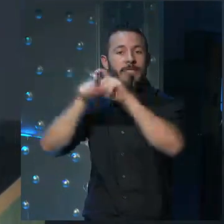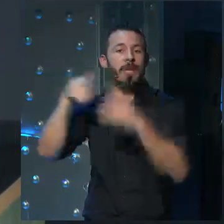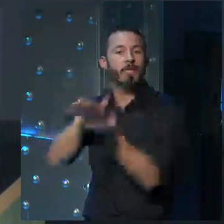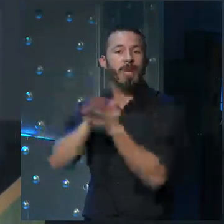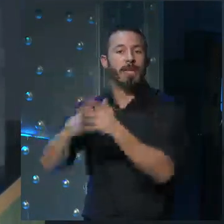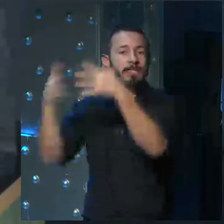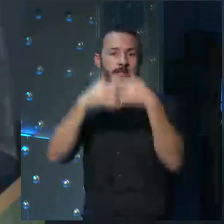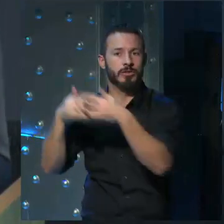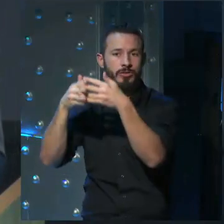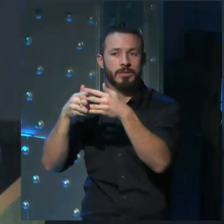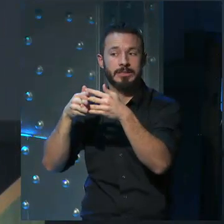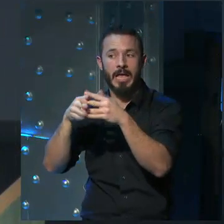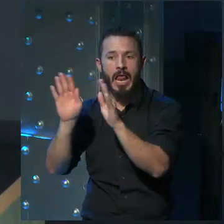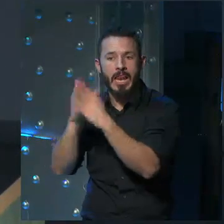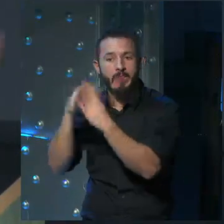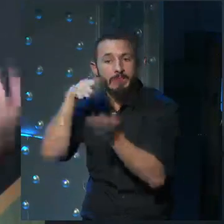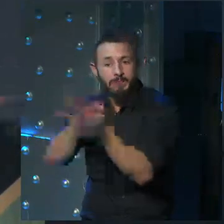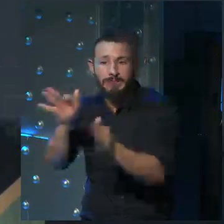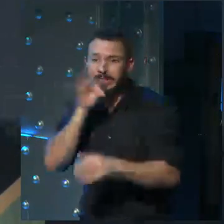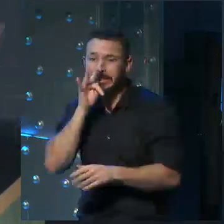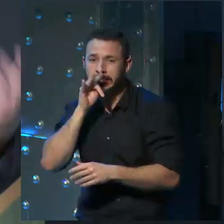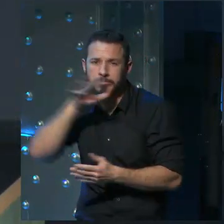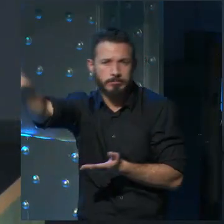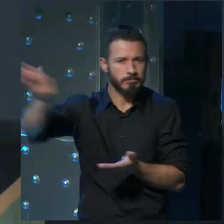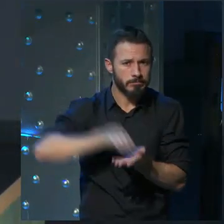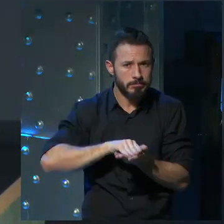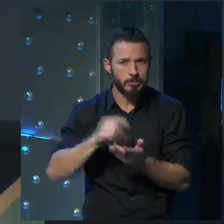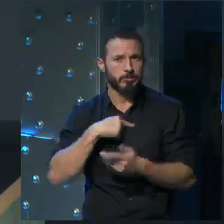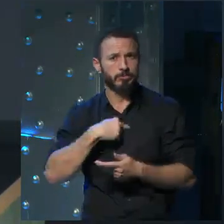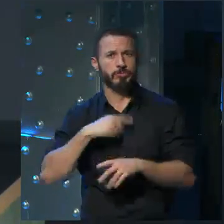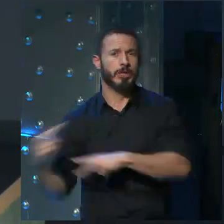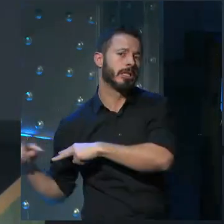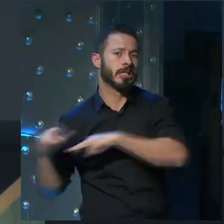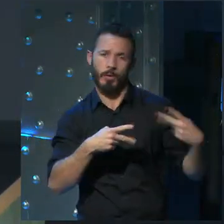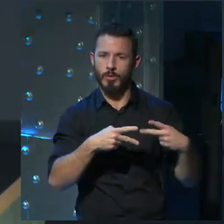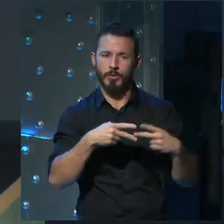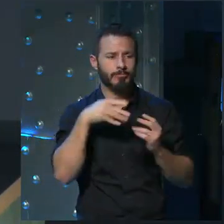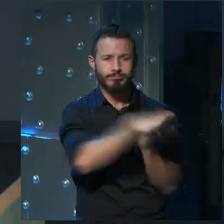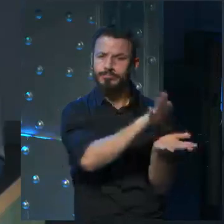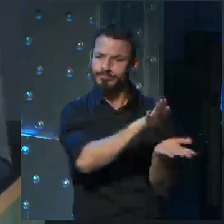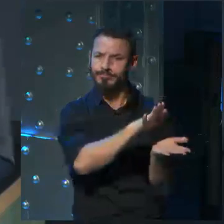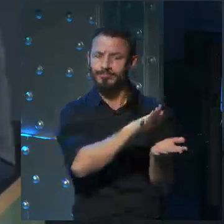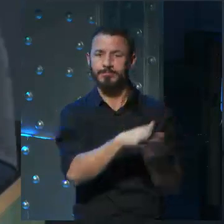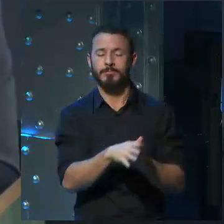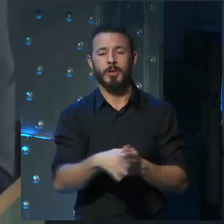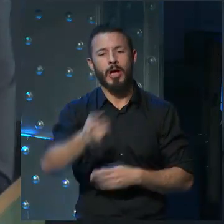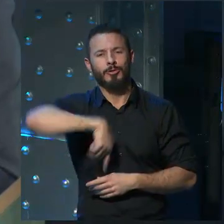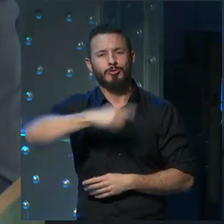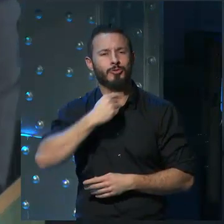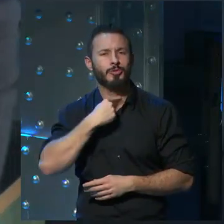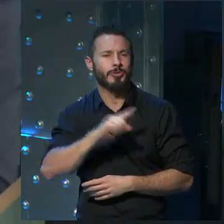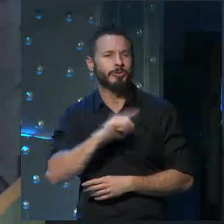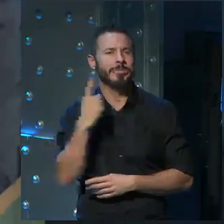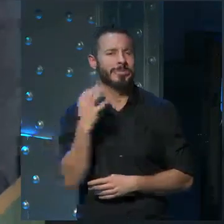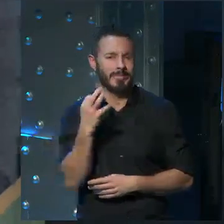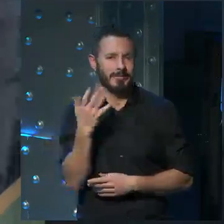cogemos libros que todavía no han sido publicados, apostamos por ellos y les traducimos. Pero lo que más nos gusta y lo que viene más a